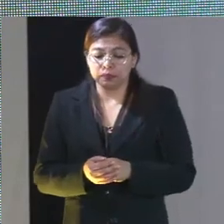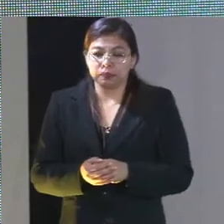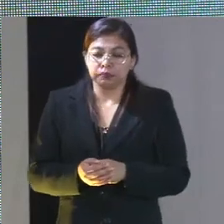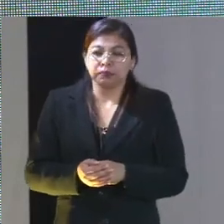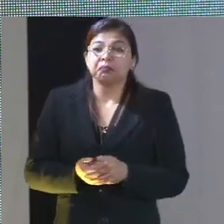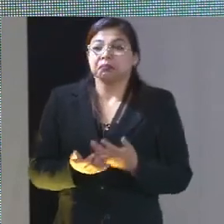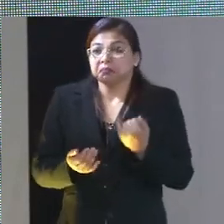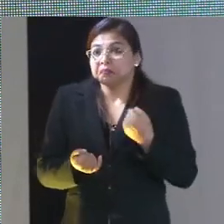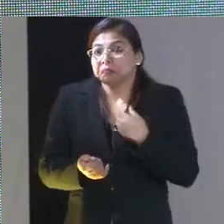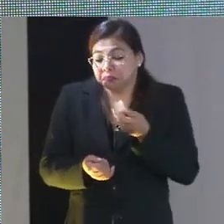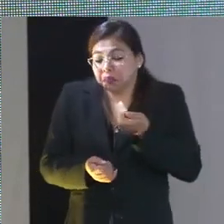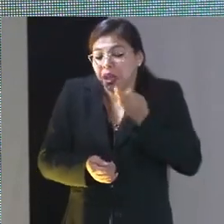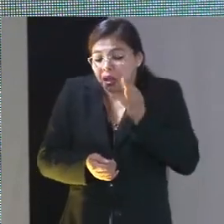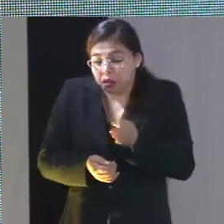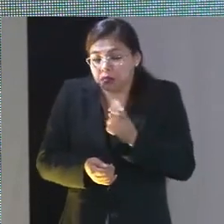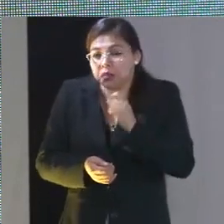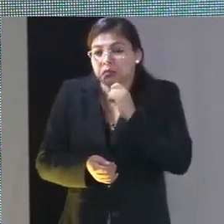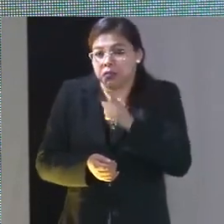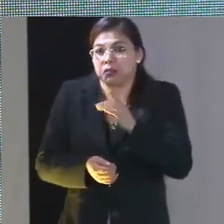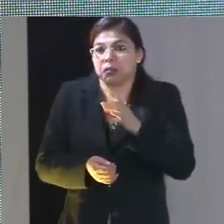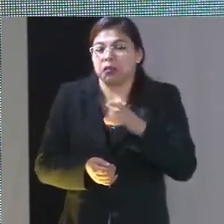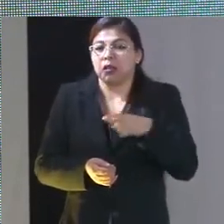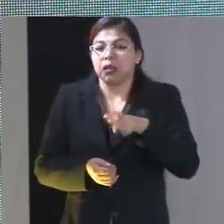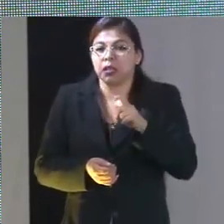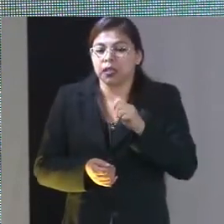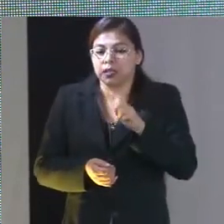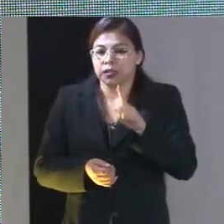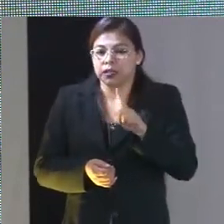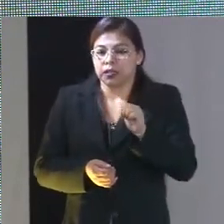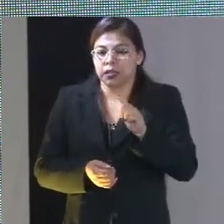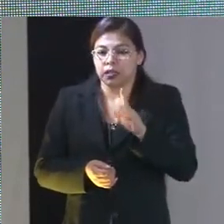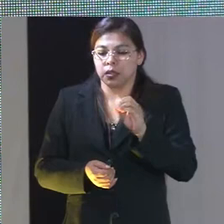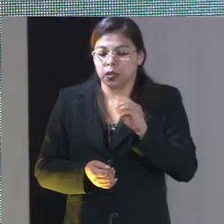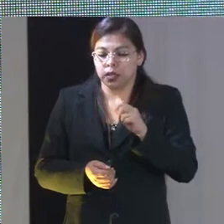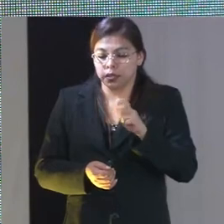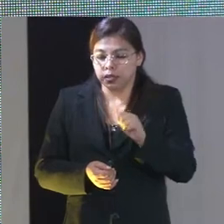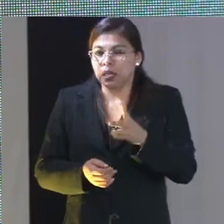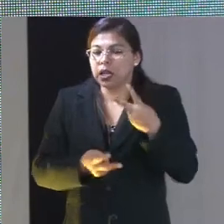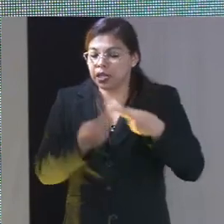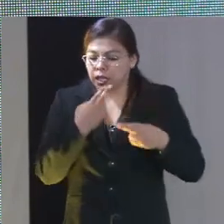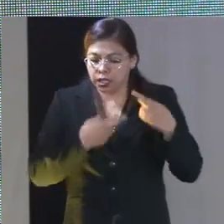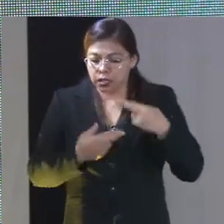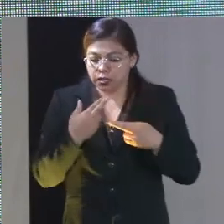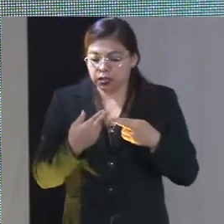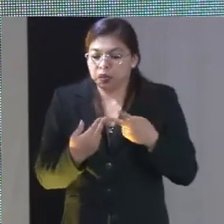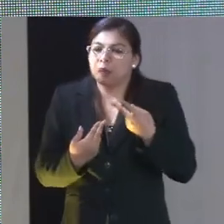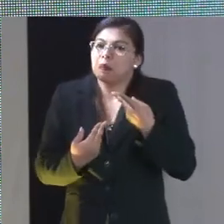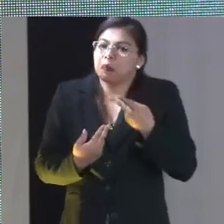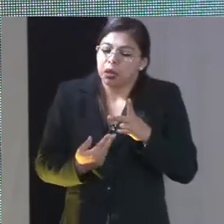Admitiendo también que Quetzalcóatl regresaba, porque así era la idea, Pedro no ve,